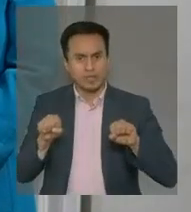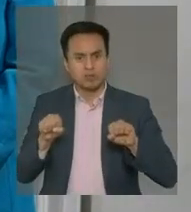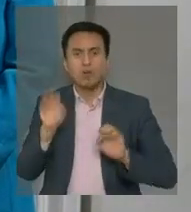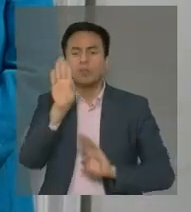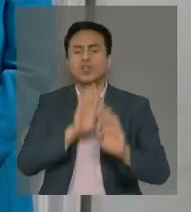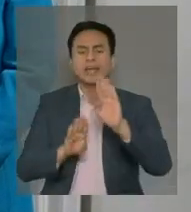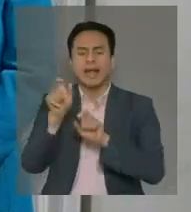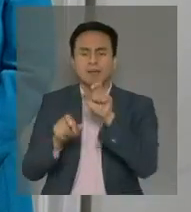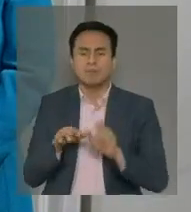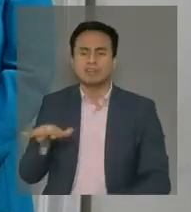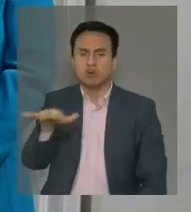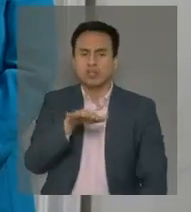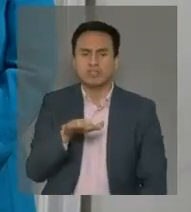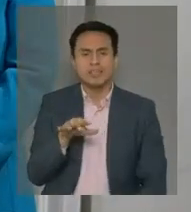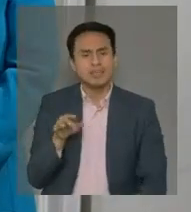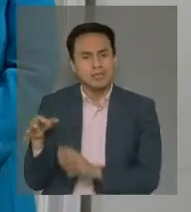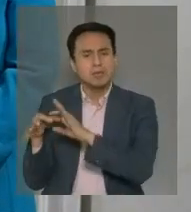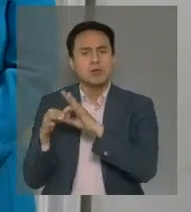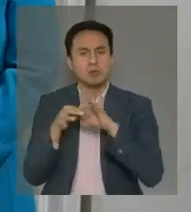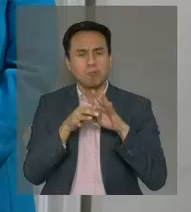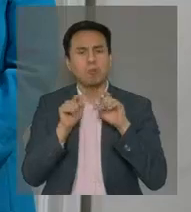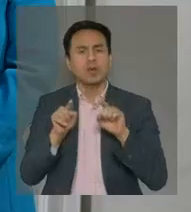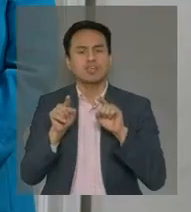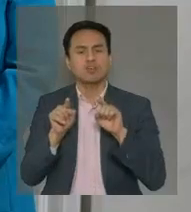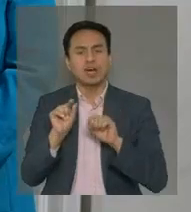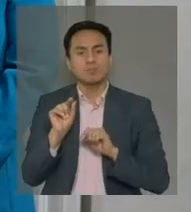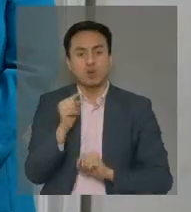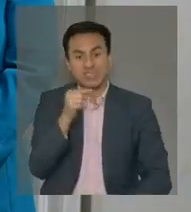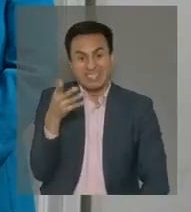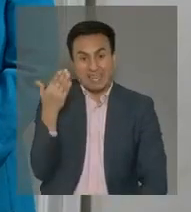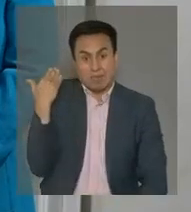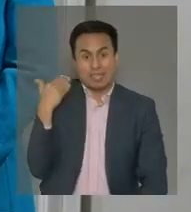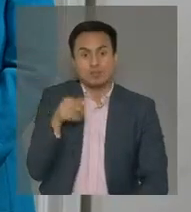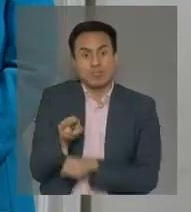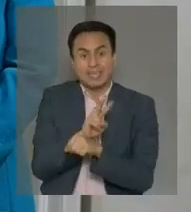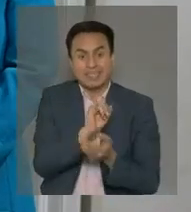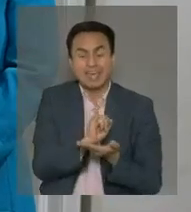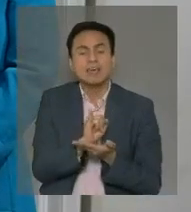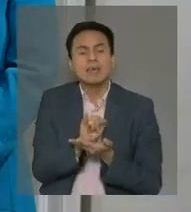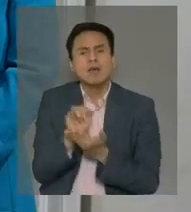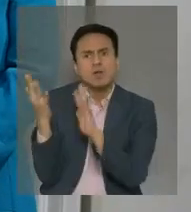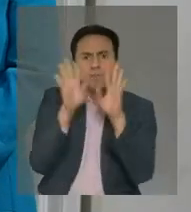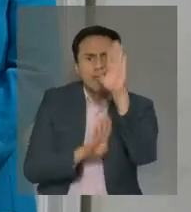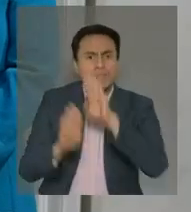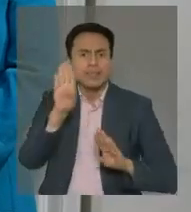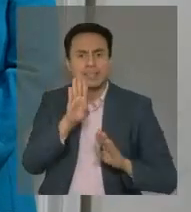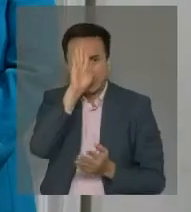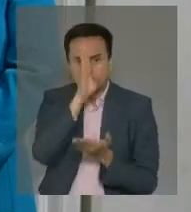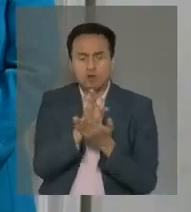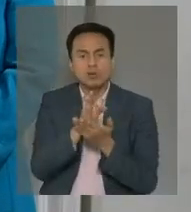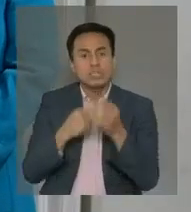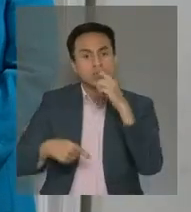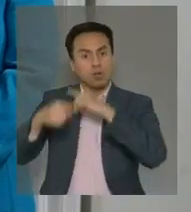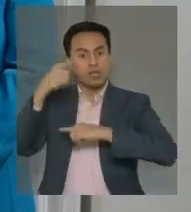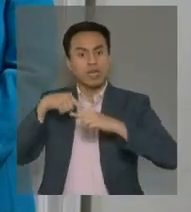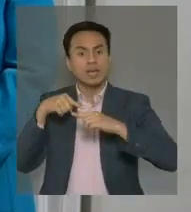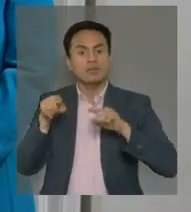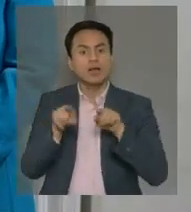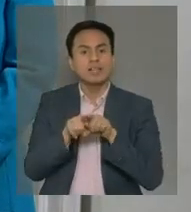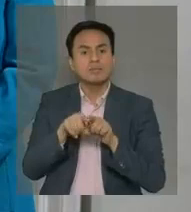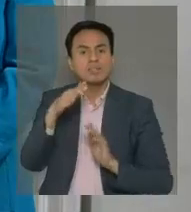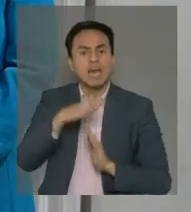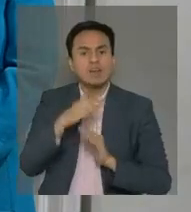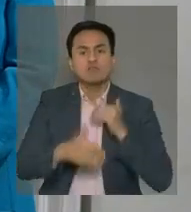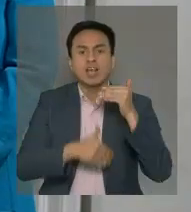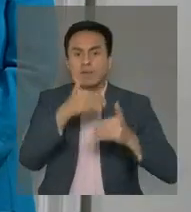proteger a las personas y es por eso que hace sólo una semana la superintendencia del medio ambiente tomó la decisión histórica de limitar preventivamente